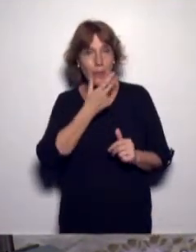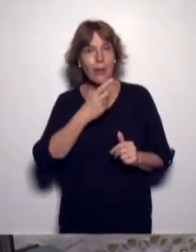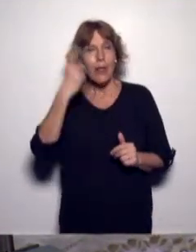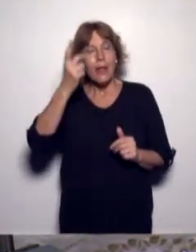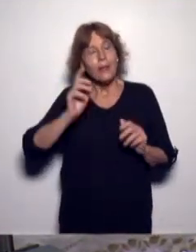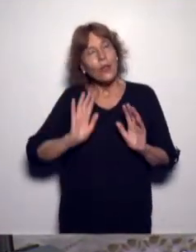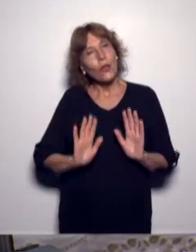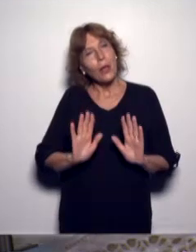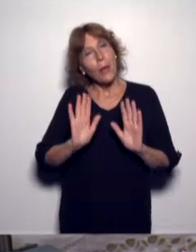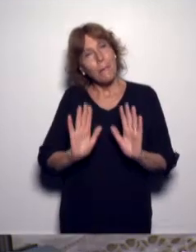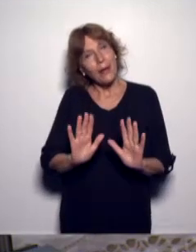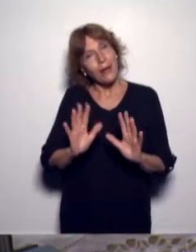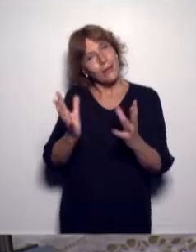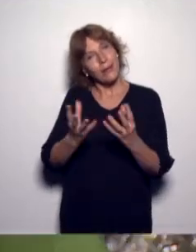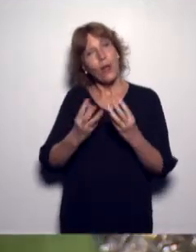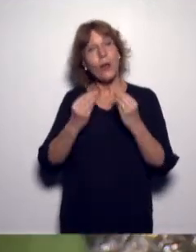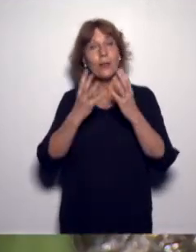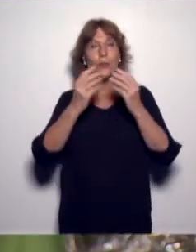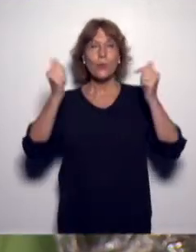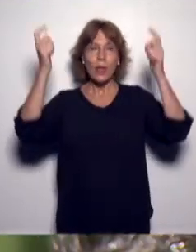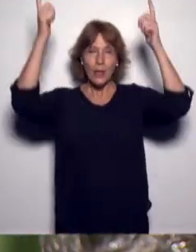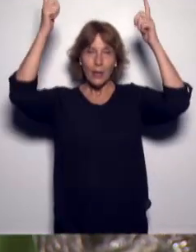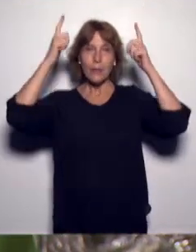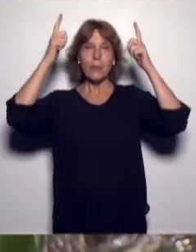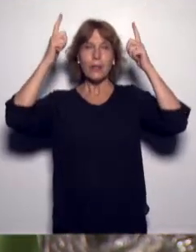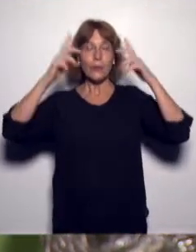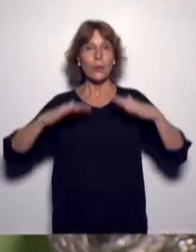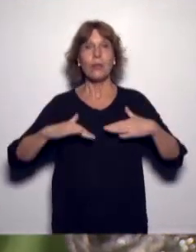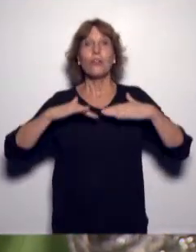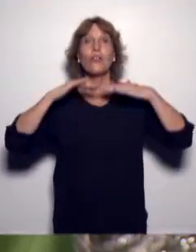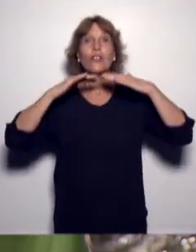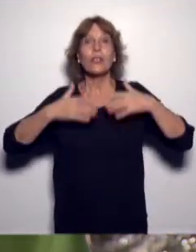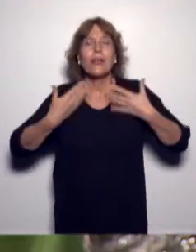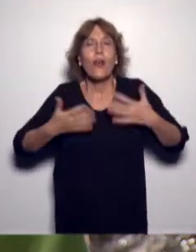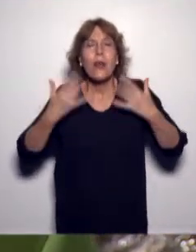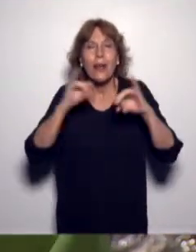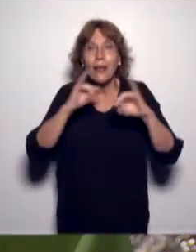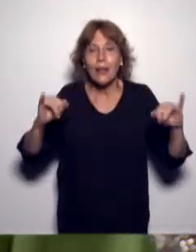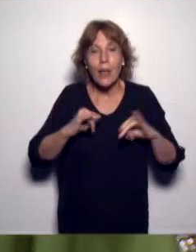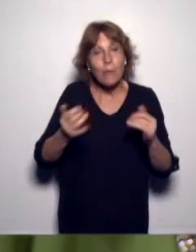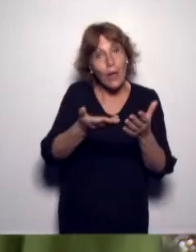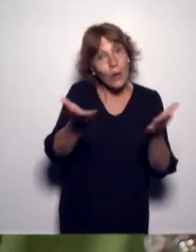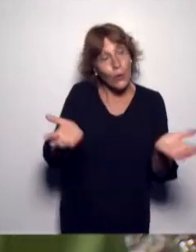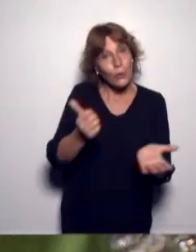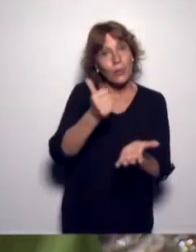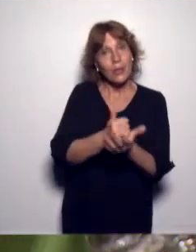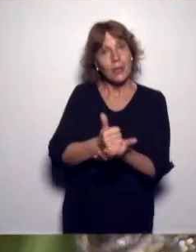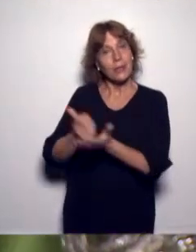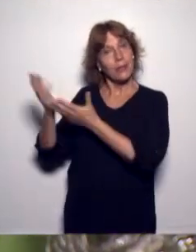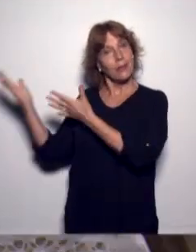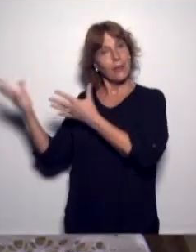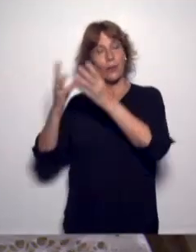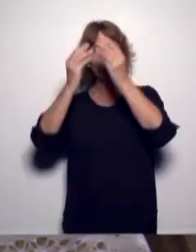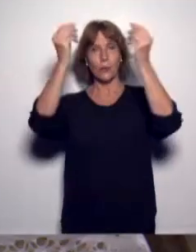de la esperanza, que por la acción del Espíritu Santo nos colma con su alegría, con su paz, esté con cada uno de